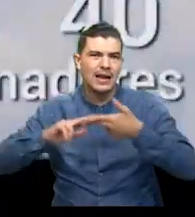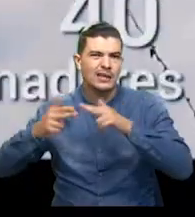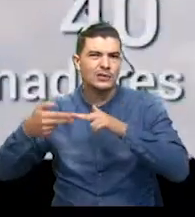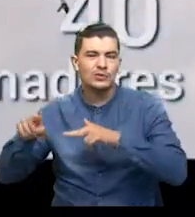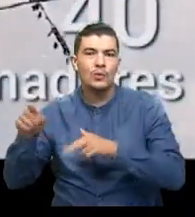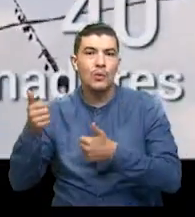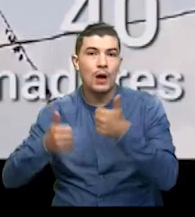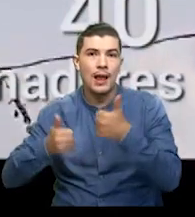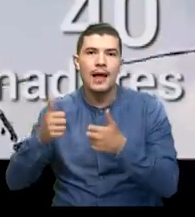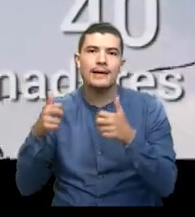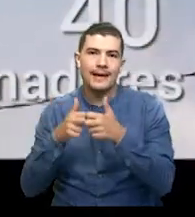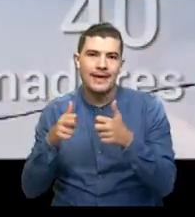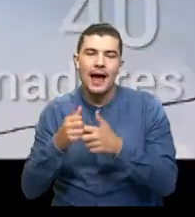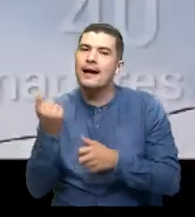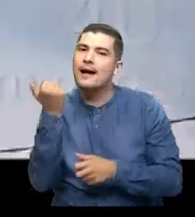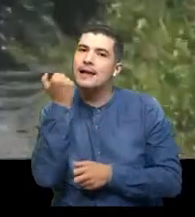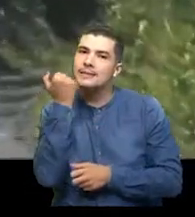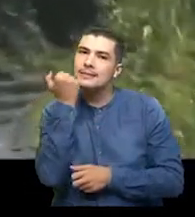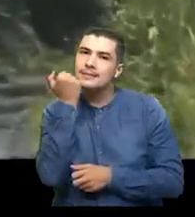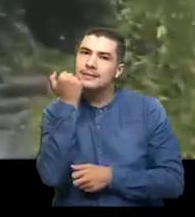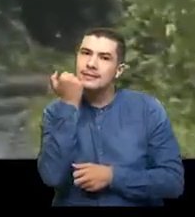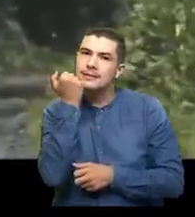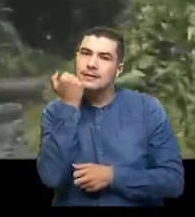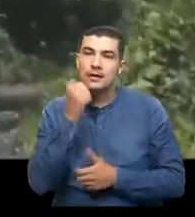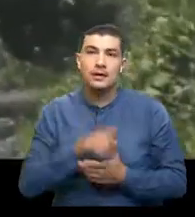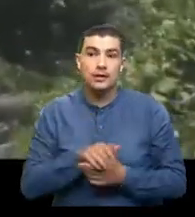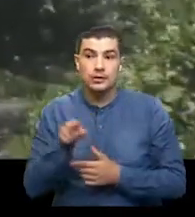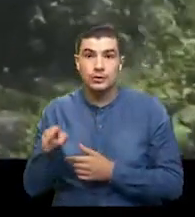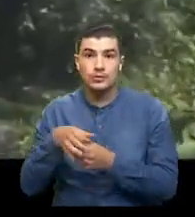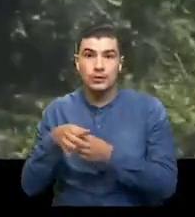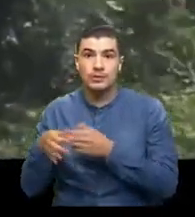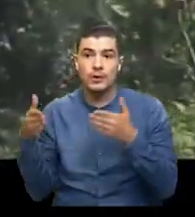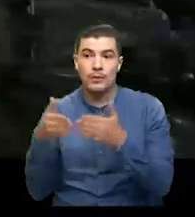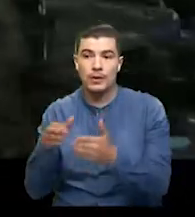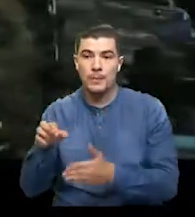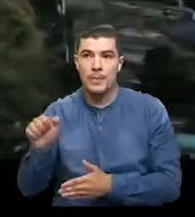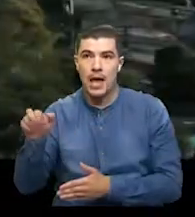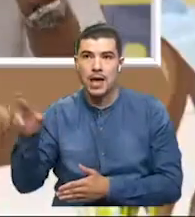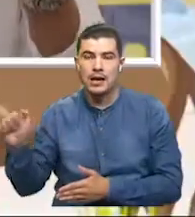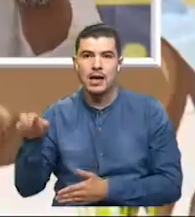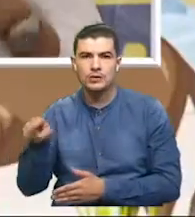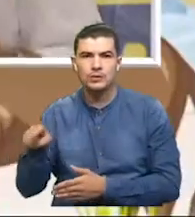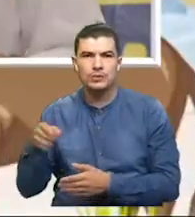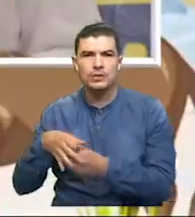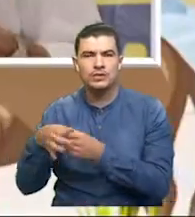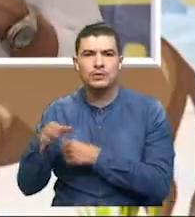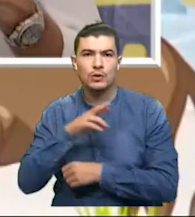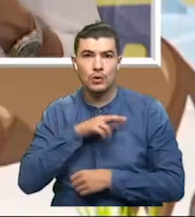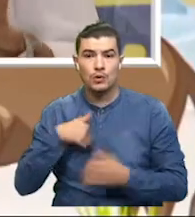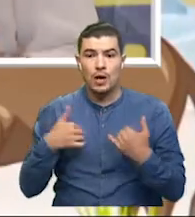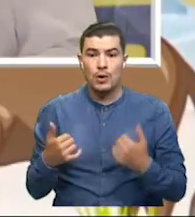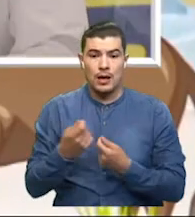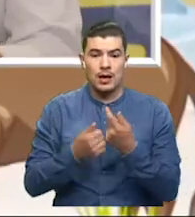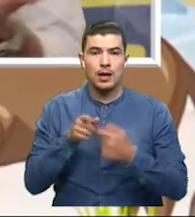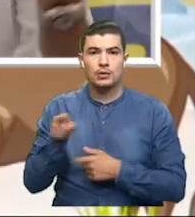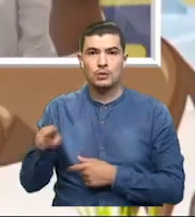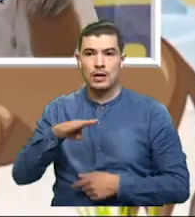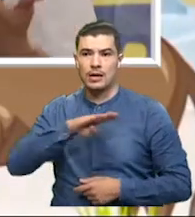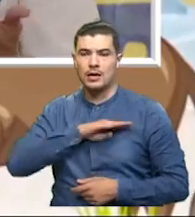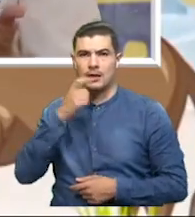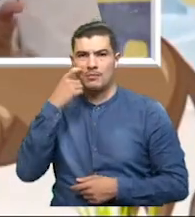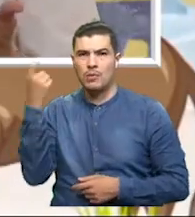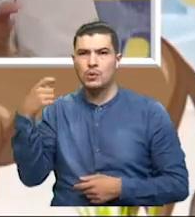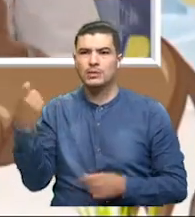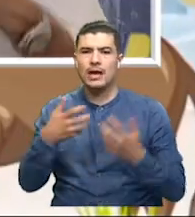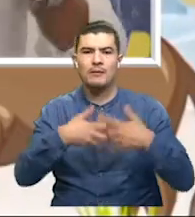el gas. Puerto Laya, un corregimiento importante de Cimitarra, viene trabajando. Nosotros tenemos los recursos, el señor alcalde está buscando el